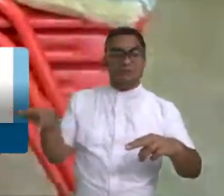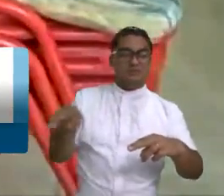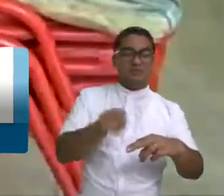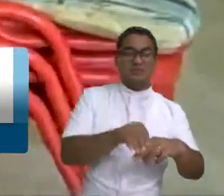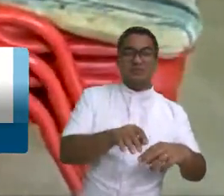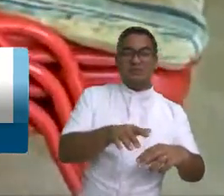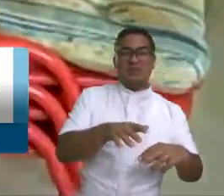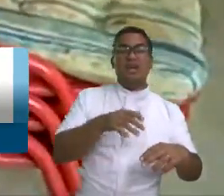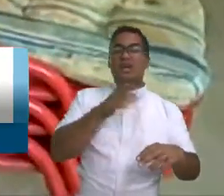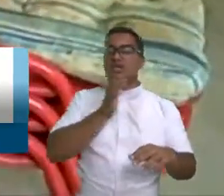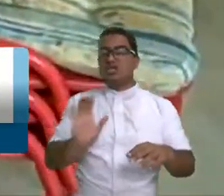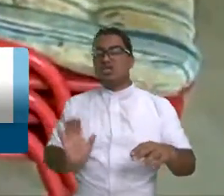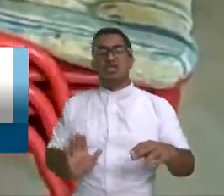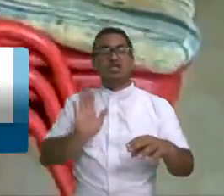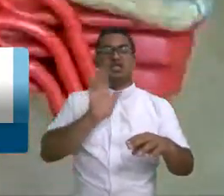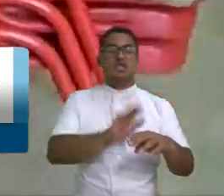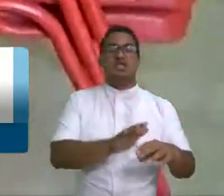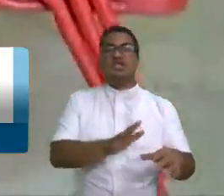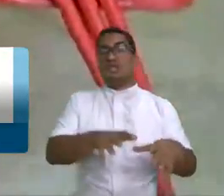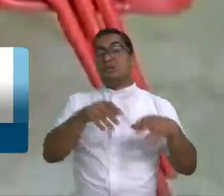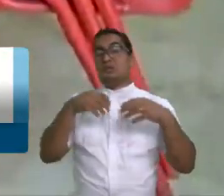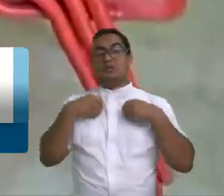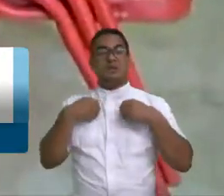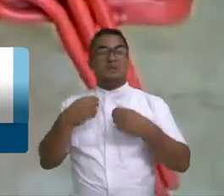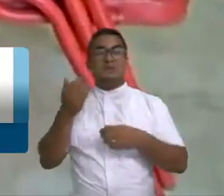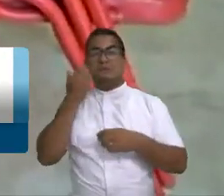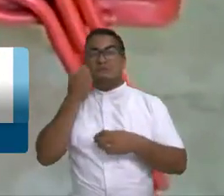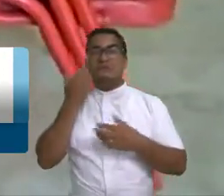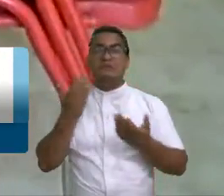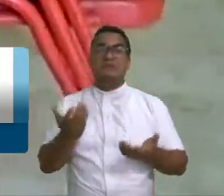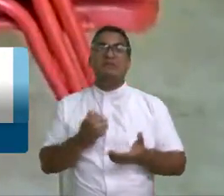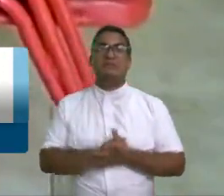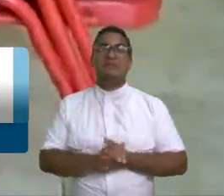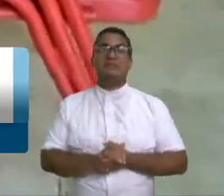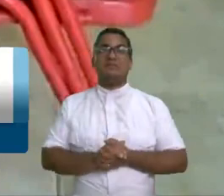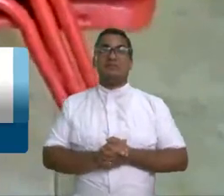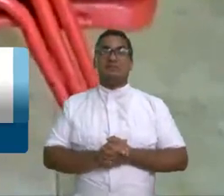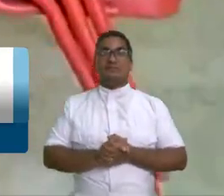respiratorio, tosió, estornudó, ¿verdad?